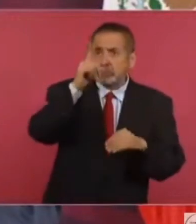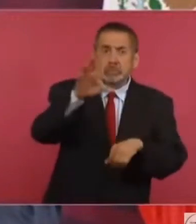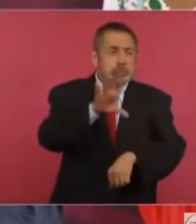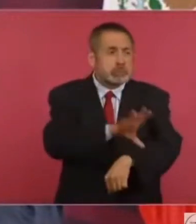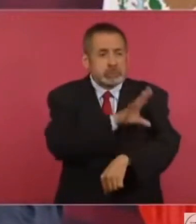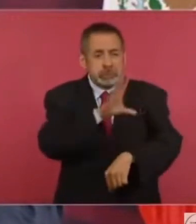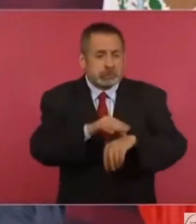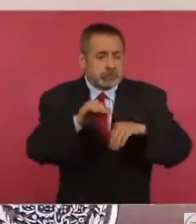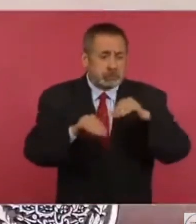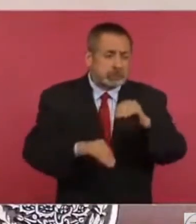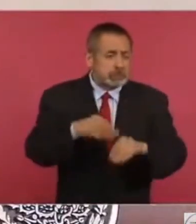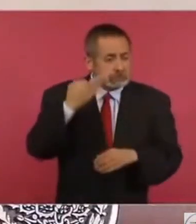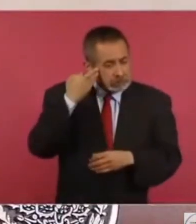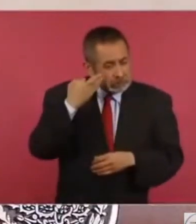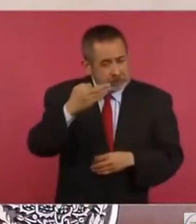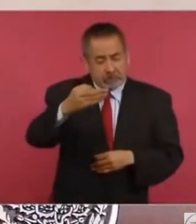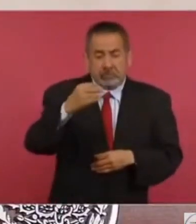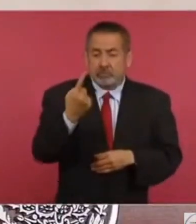de energía eléctrica.